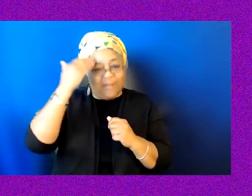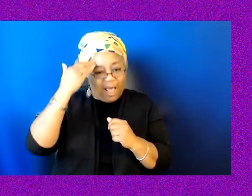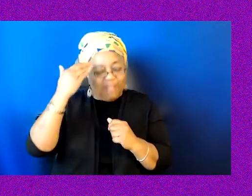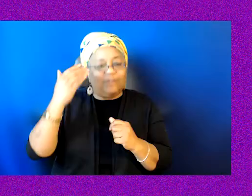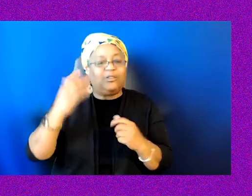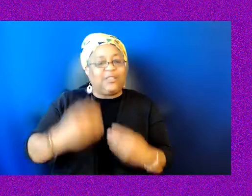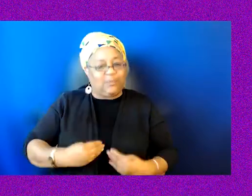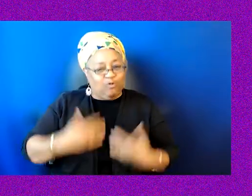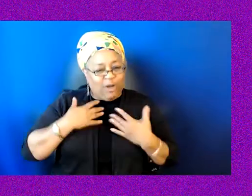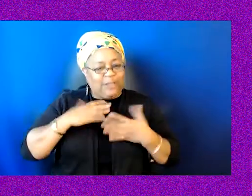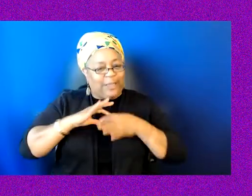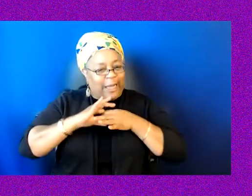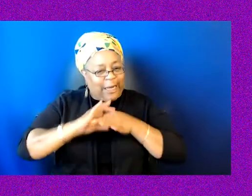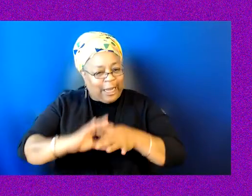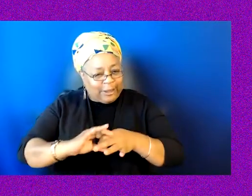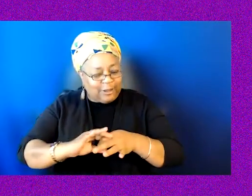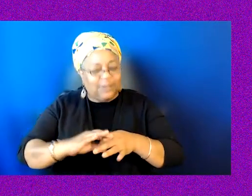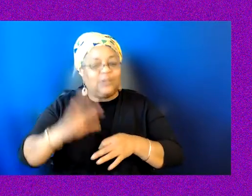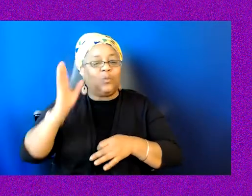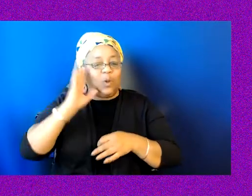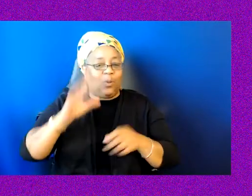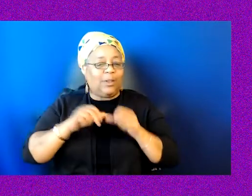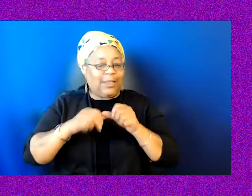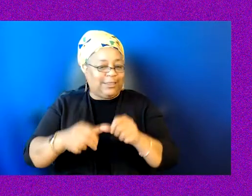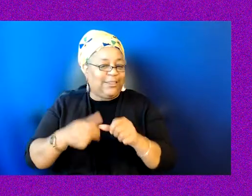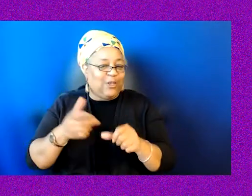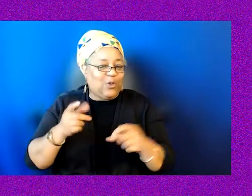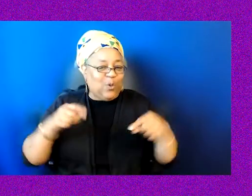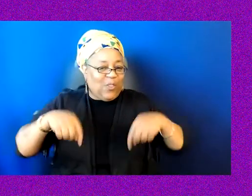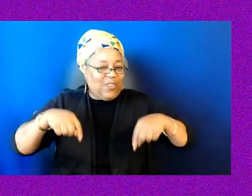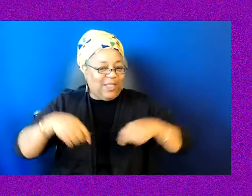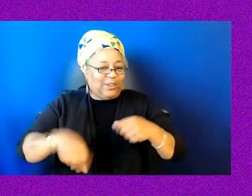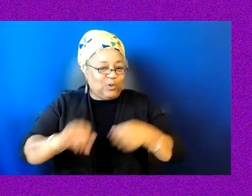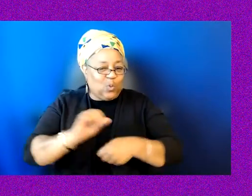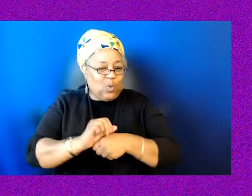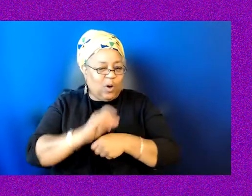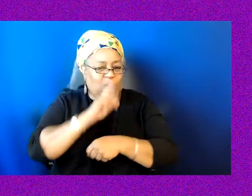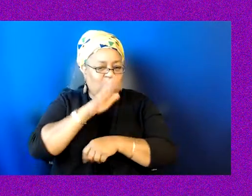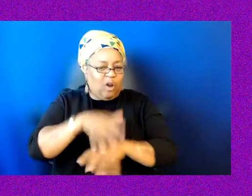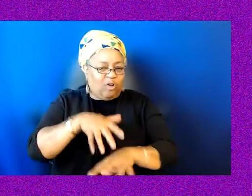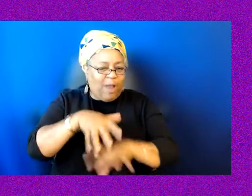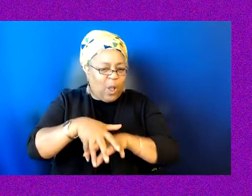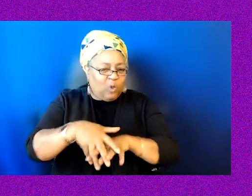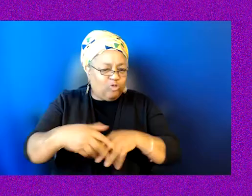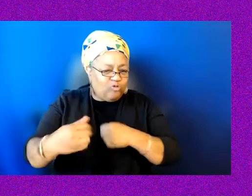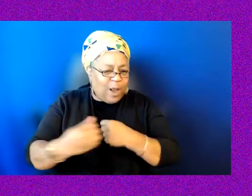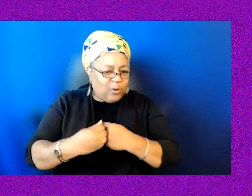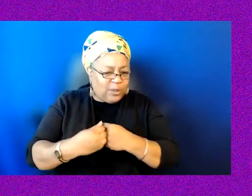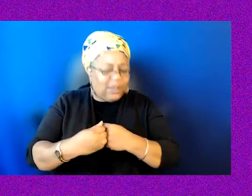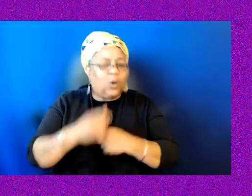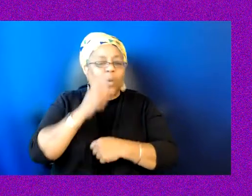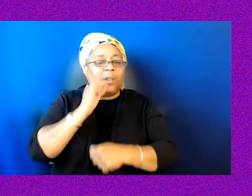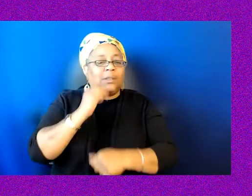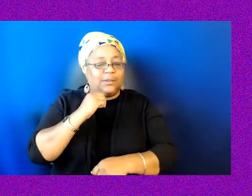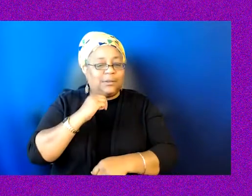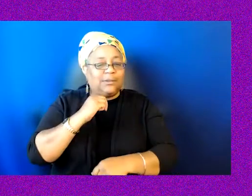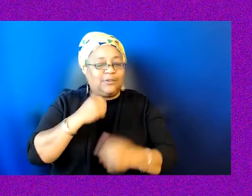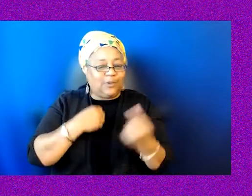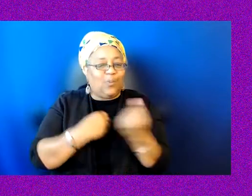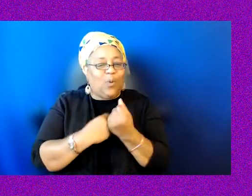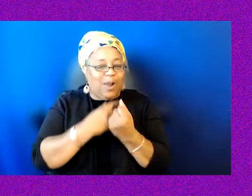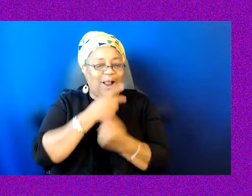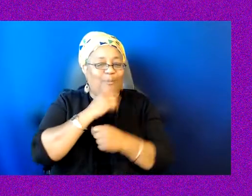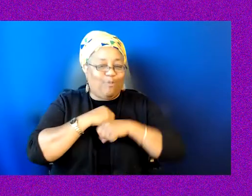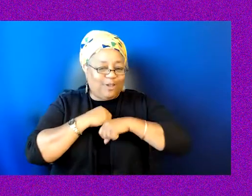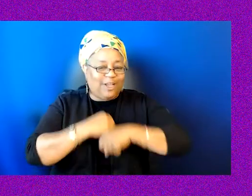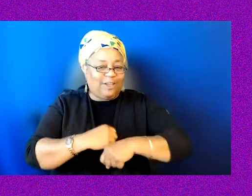las conexiones que tenemos para seguir haciendo este trabajo. Estamos firmemente enraizados